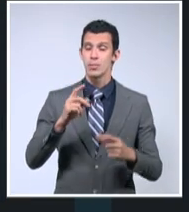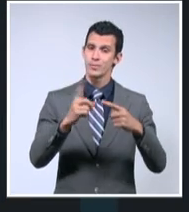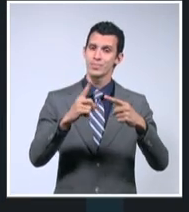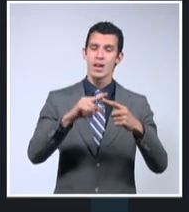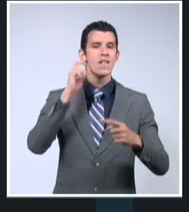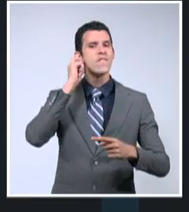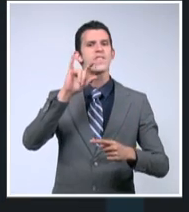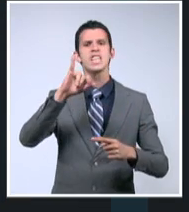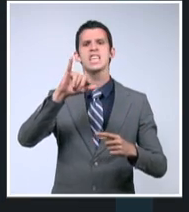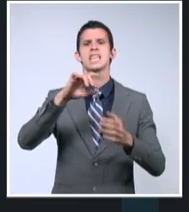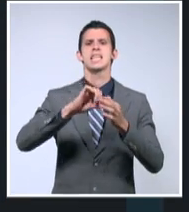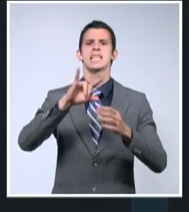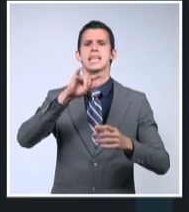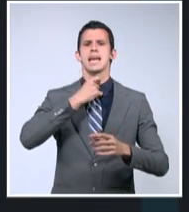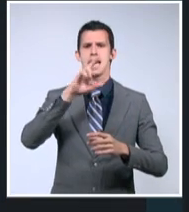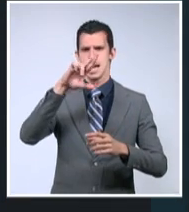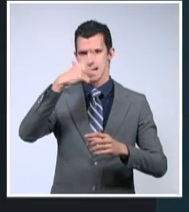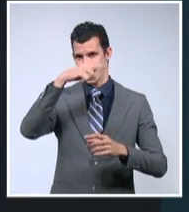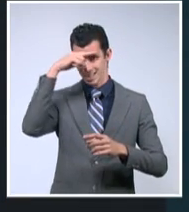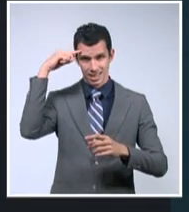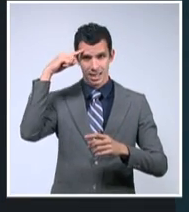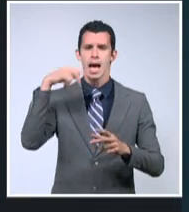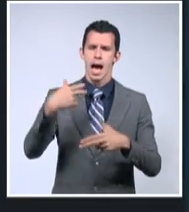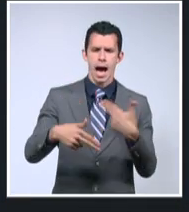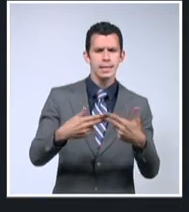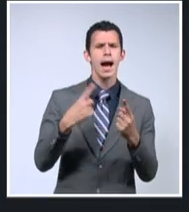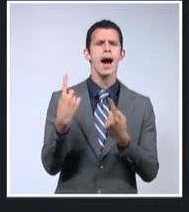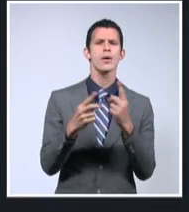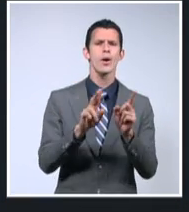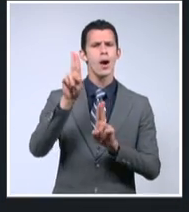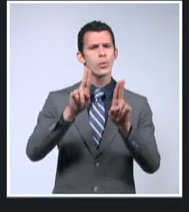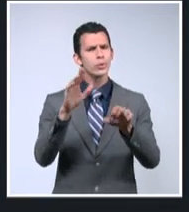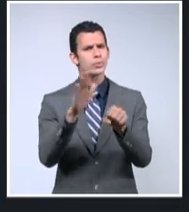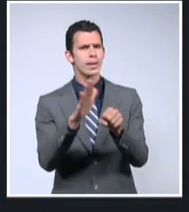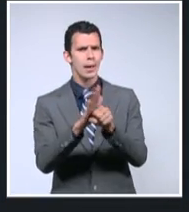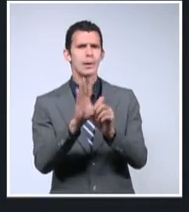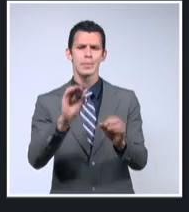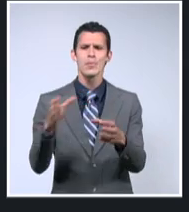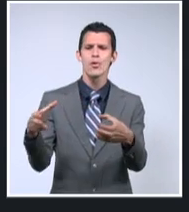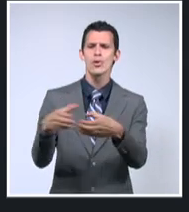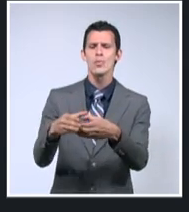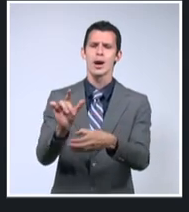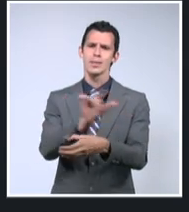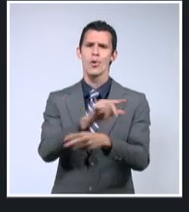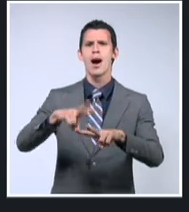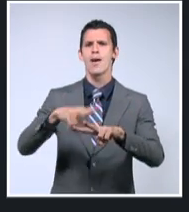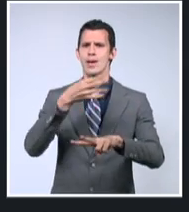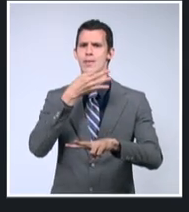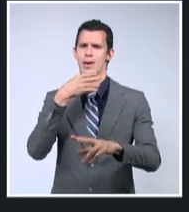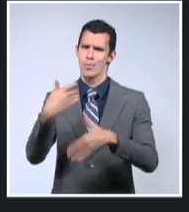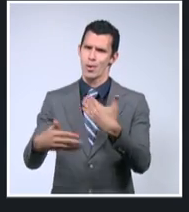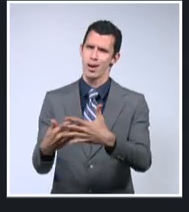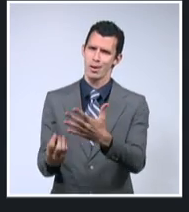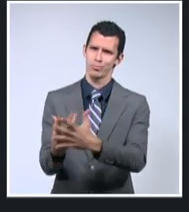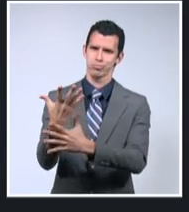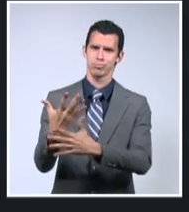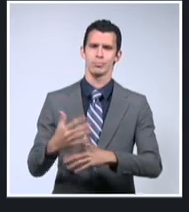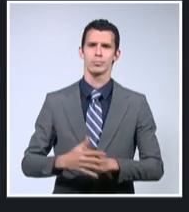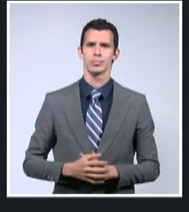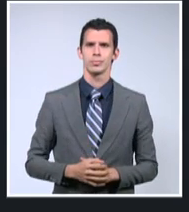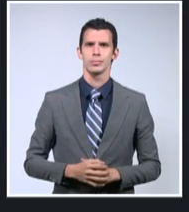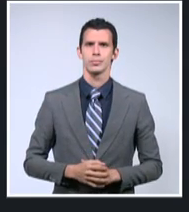agrupamiento contrarrevolucionario de San Isidro. A través de uno de sus miembros intentó generar la participación de ese grupo en